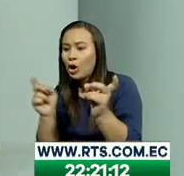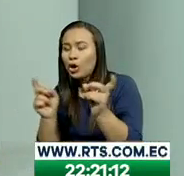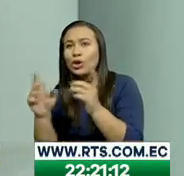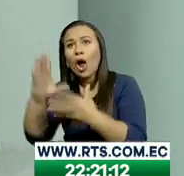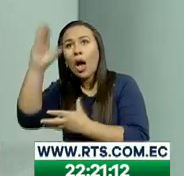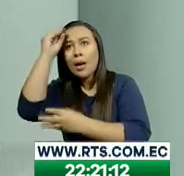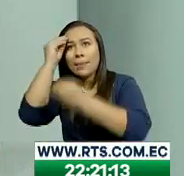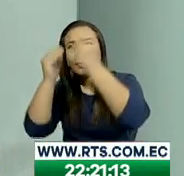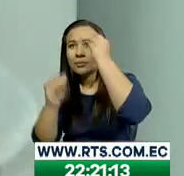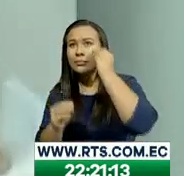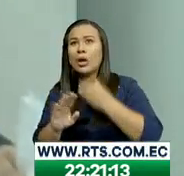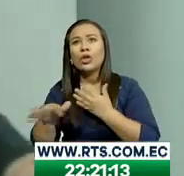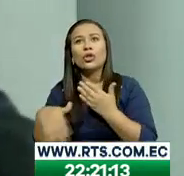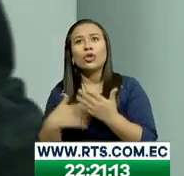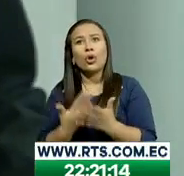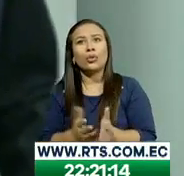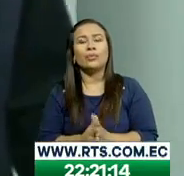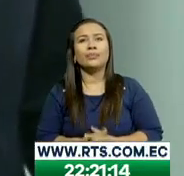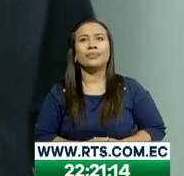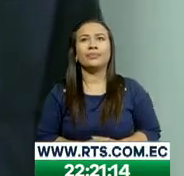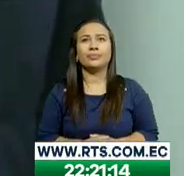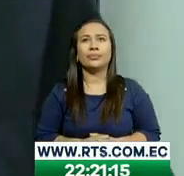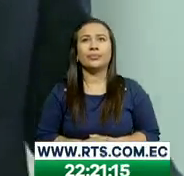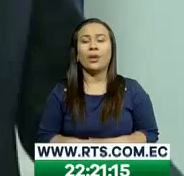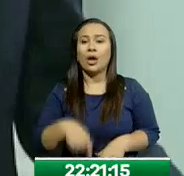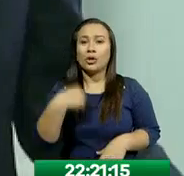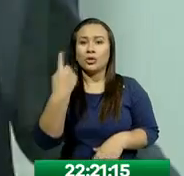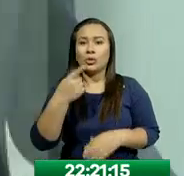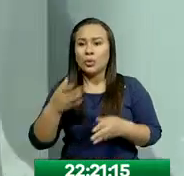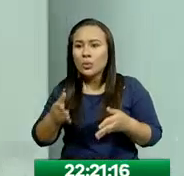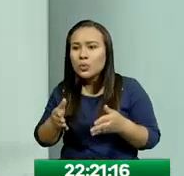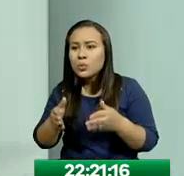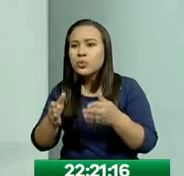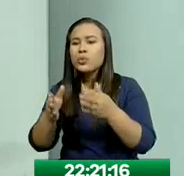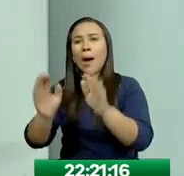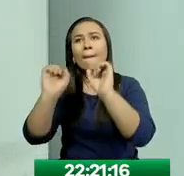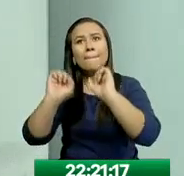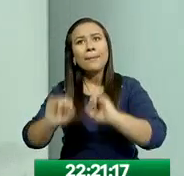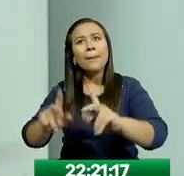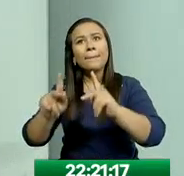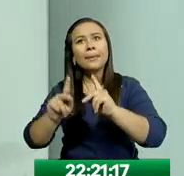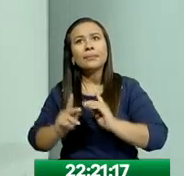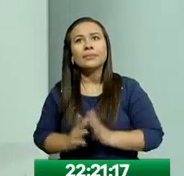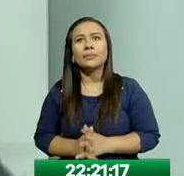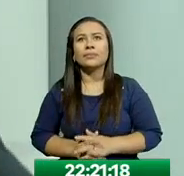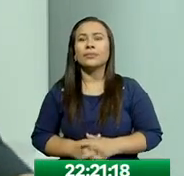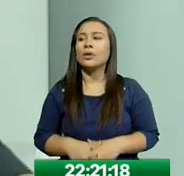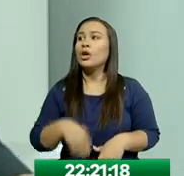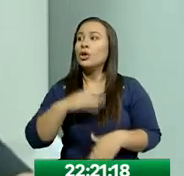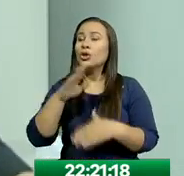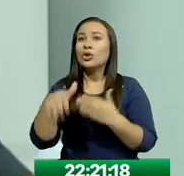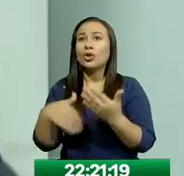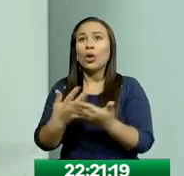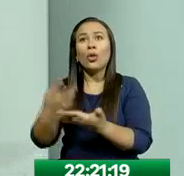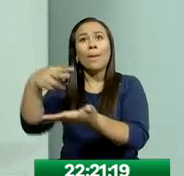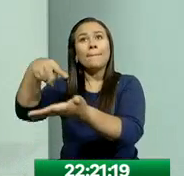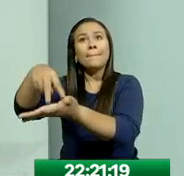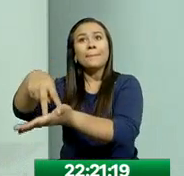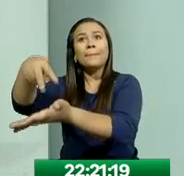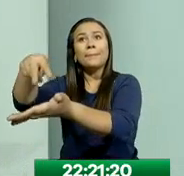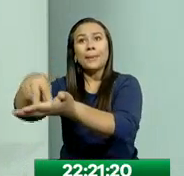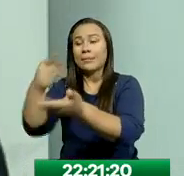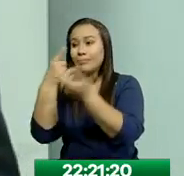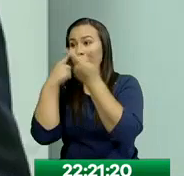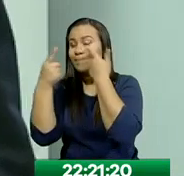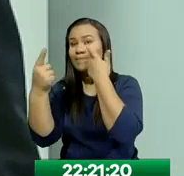que no vayan con puertas abiertas, que solo vayan por rutas permitidas, que solo hagan las paradas establecidas, las